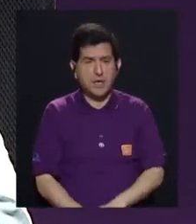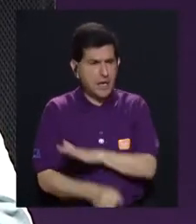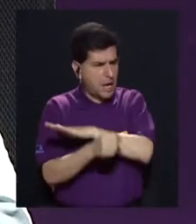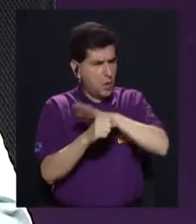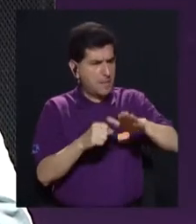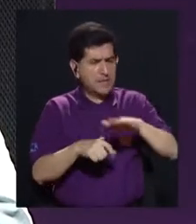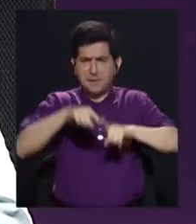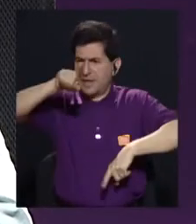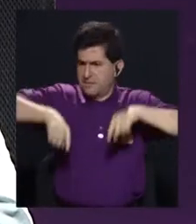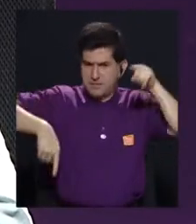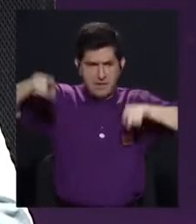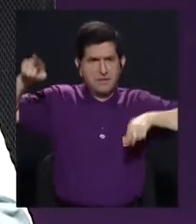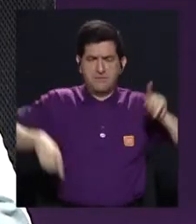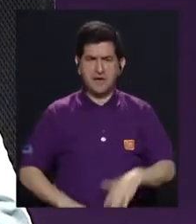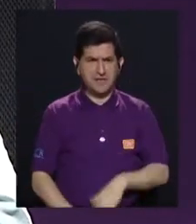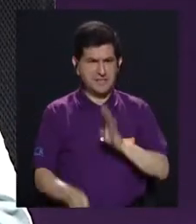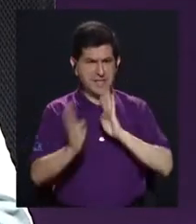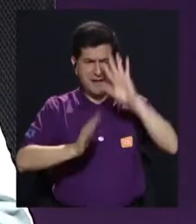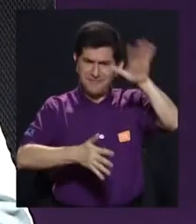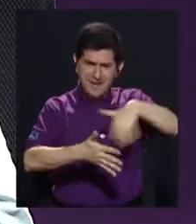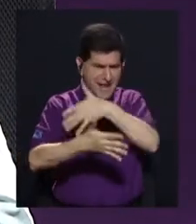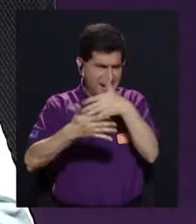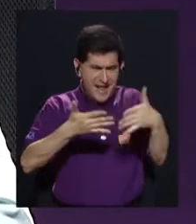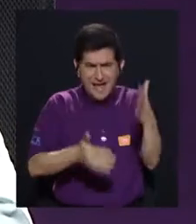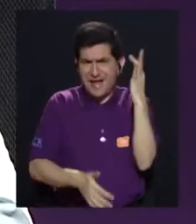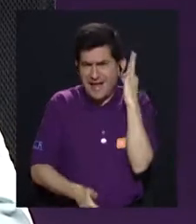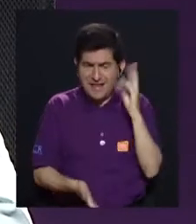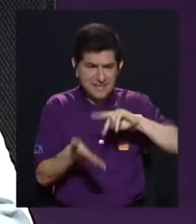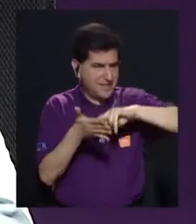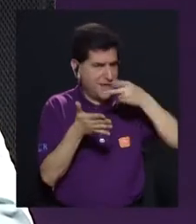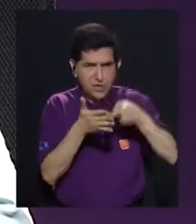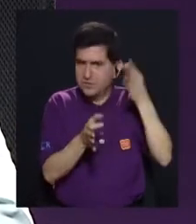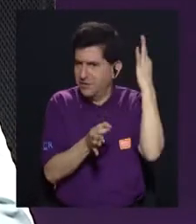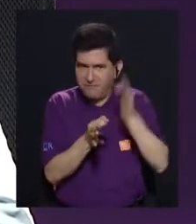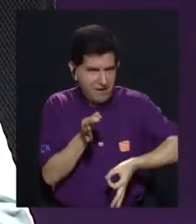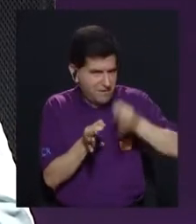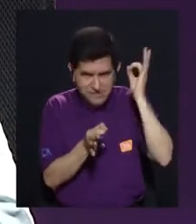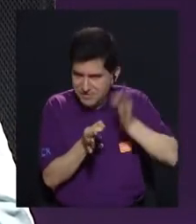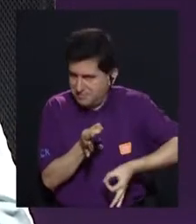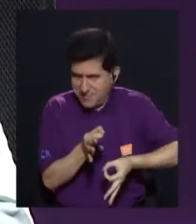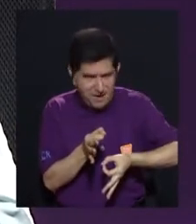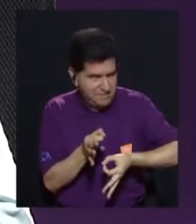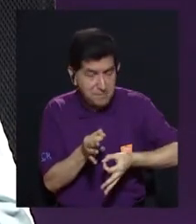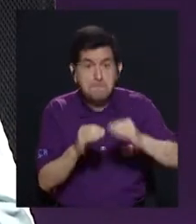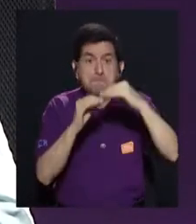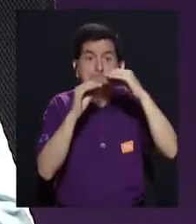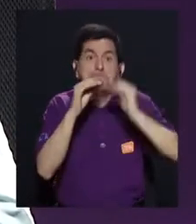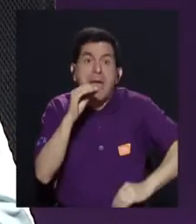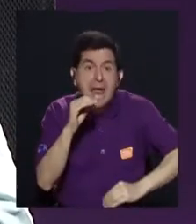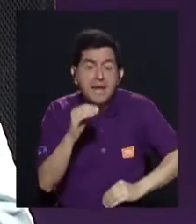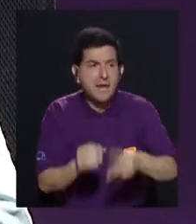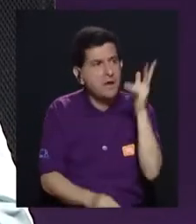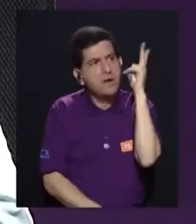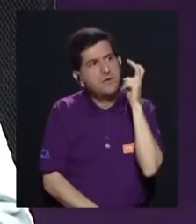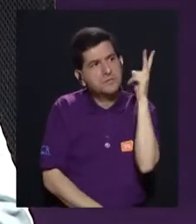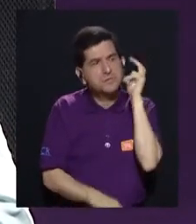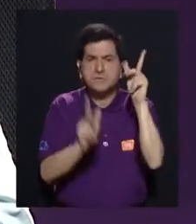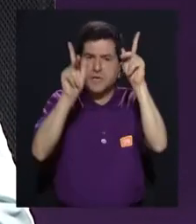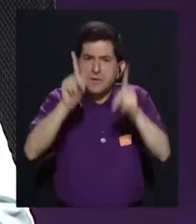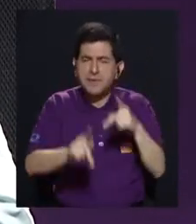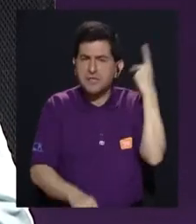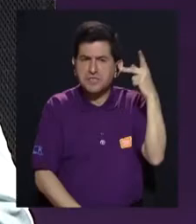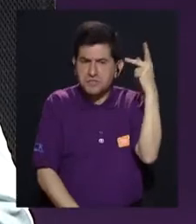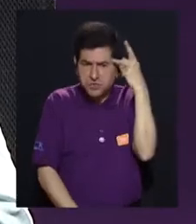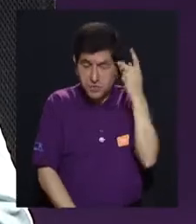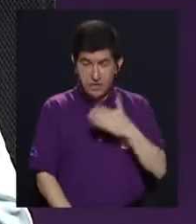diversas así que hablar de una agenda de las mujeres no es un asunto sencillo menos aún cuando escuchamos a algunas personas en